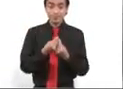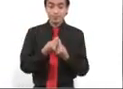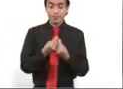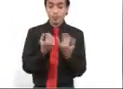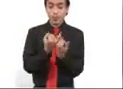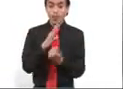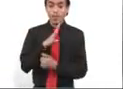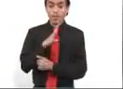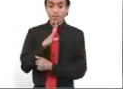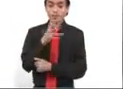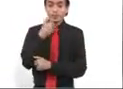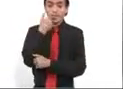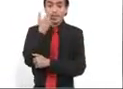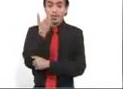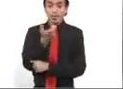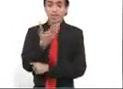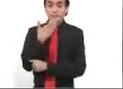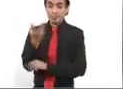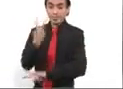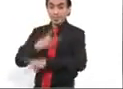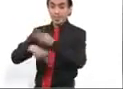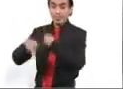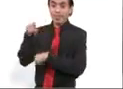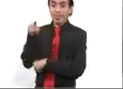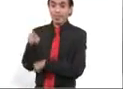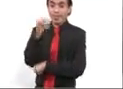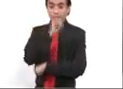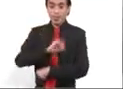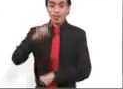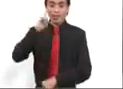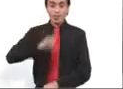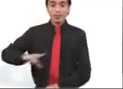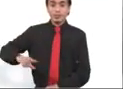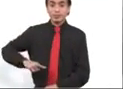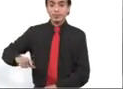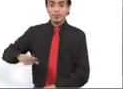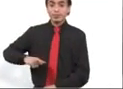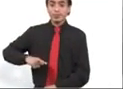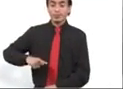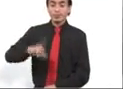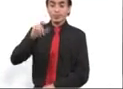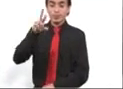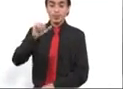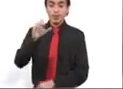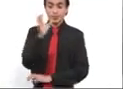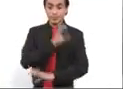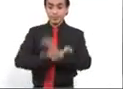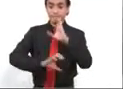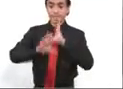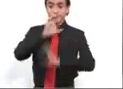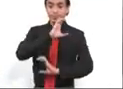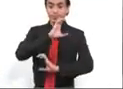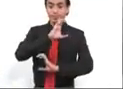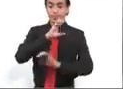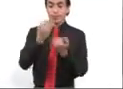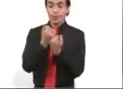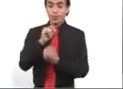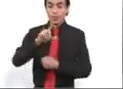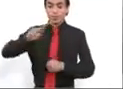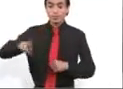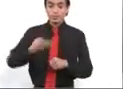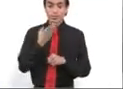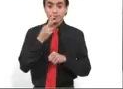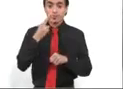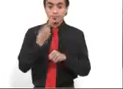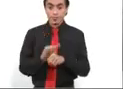cordial bienvenida a nuestra jefa de gobierno, la doctora Claudia Sheinbaum, y también al secretario de Movilidad,